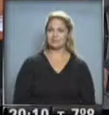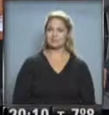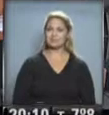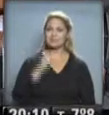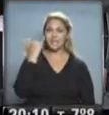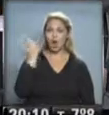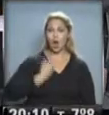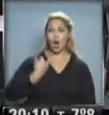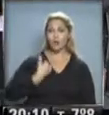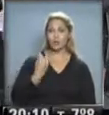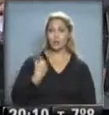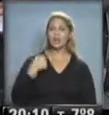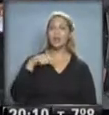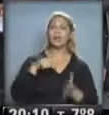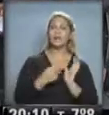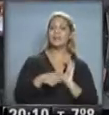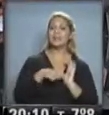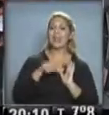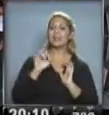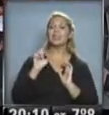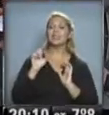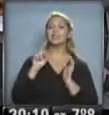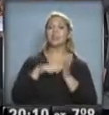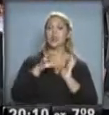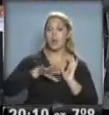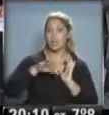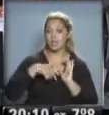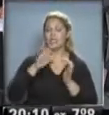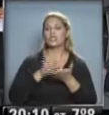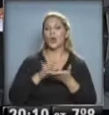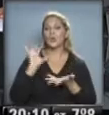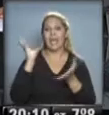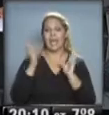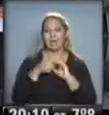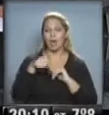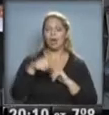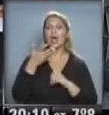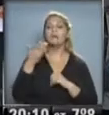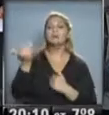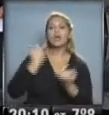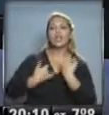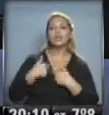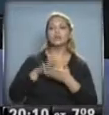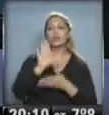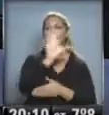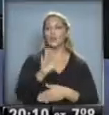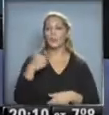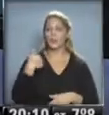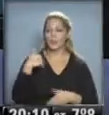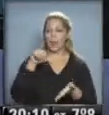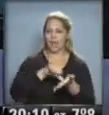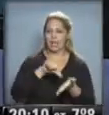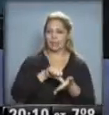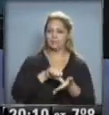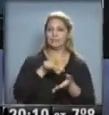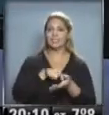Ya nos contó qué va a pasar en Capital y Gran Buenos Aires, Gaby, en relación al tiempo. Hablamos de eso. Ahora esperamos para todo el país. Sí, señor. Y esta masa